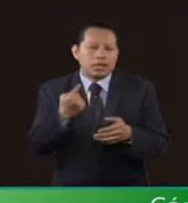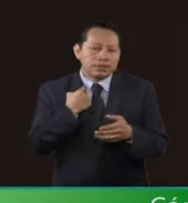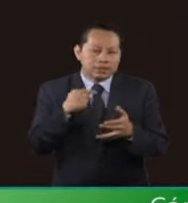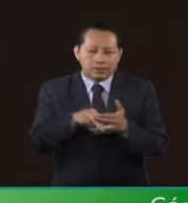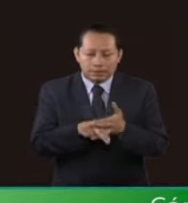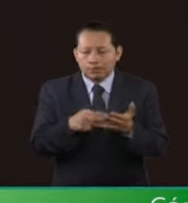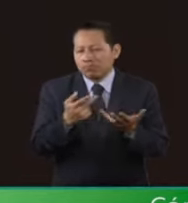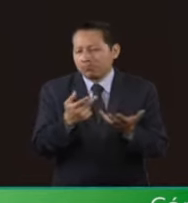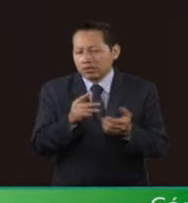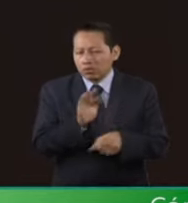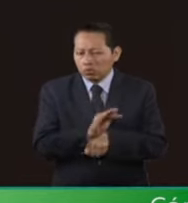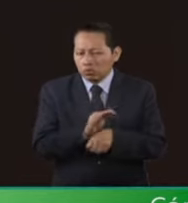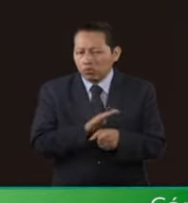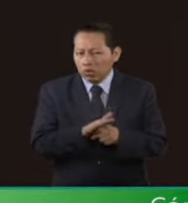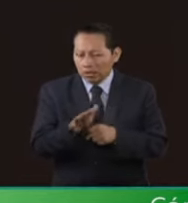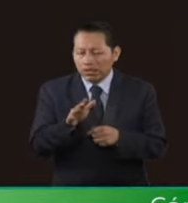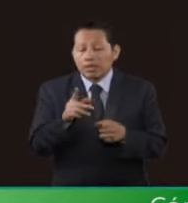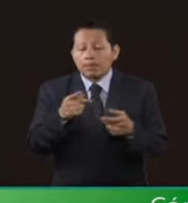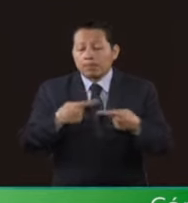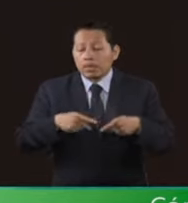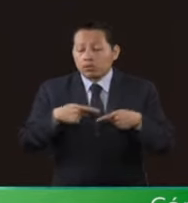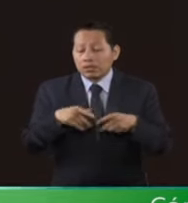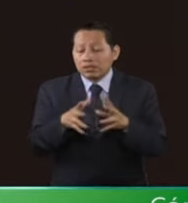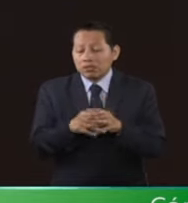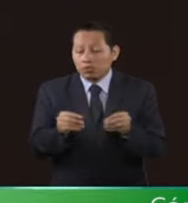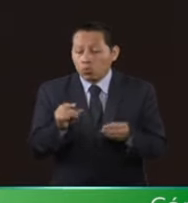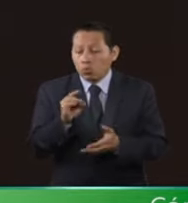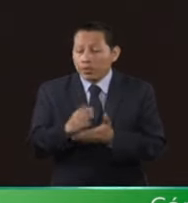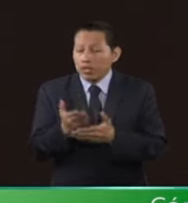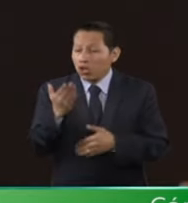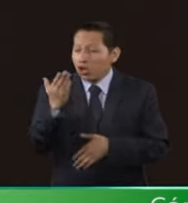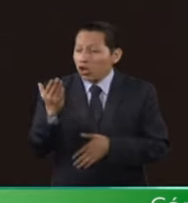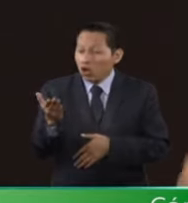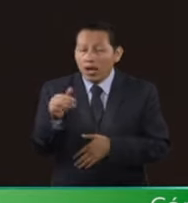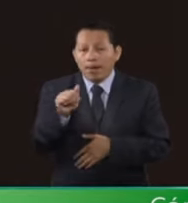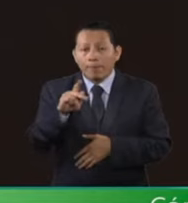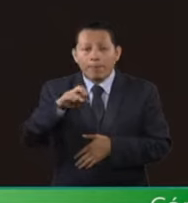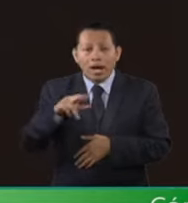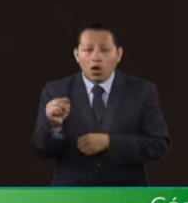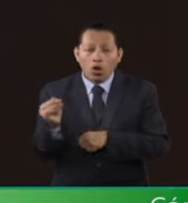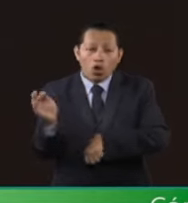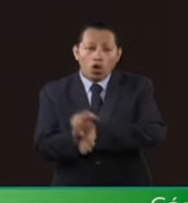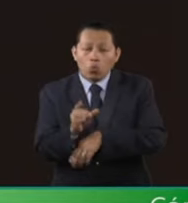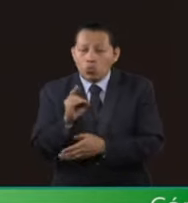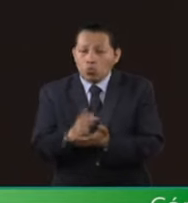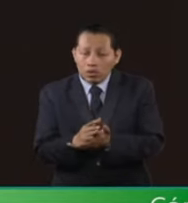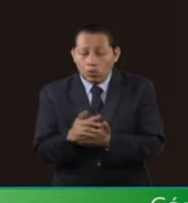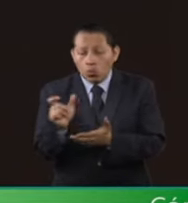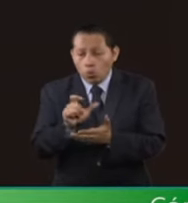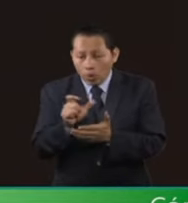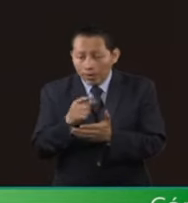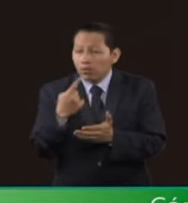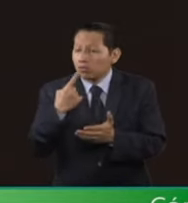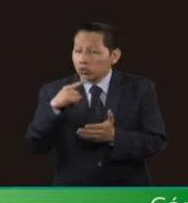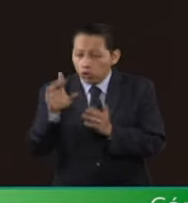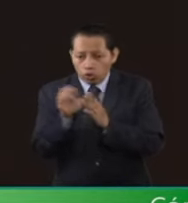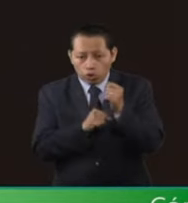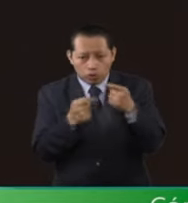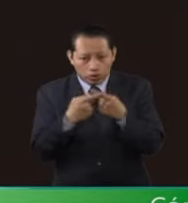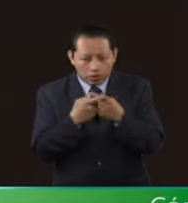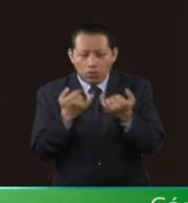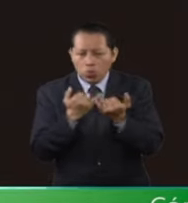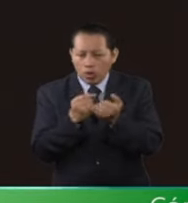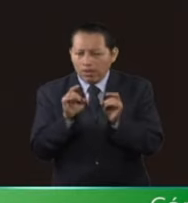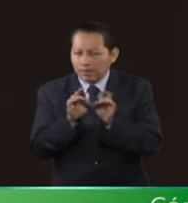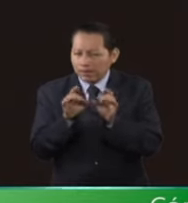personas desaparecidas, para quienes el amparo es su único refugio, para quienes desde las acciones de inconstitucionalidad y las